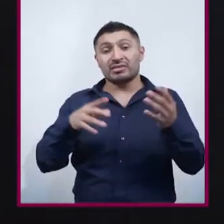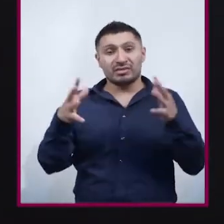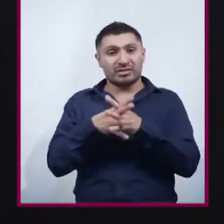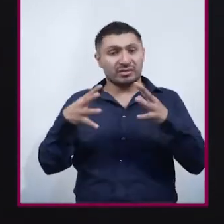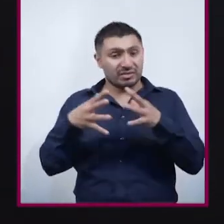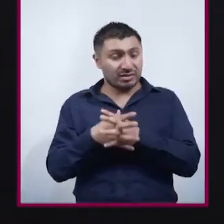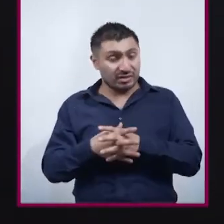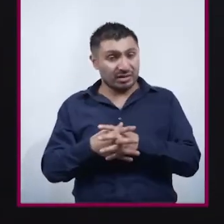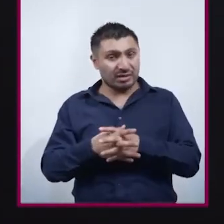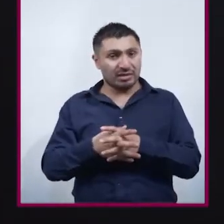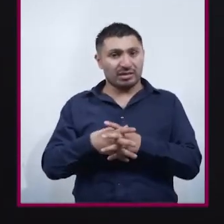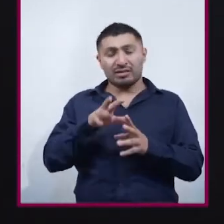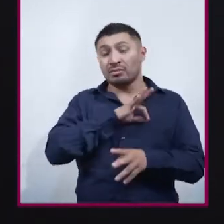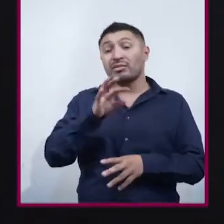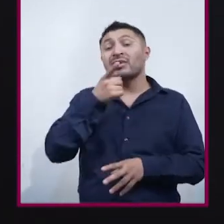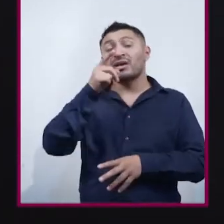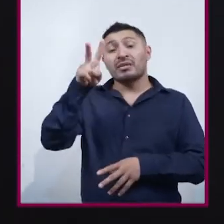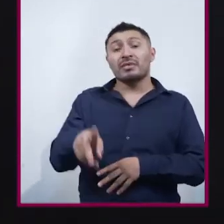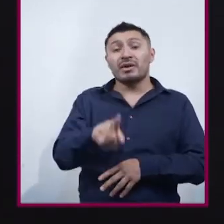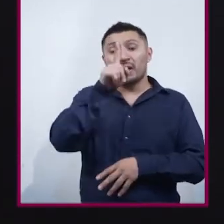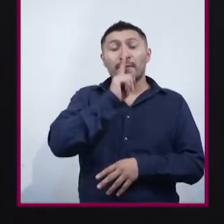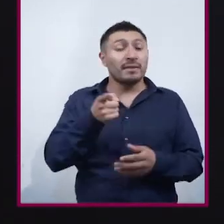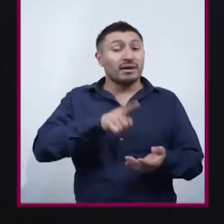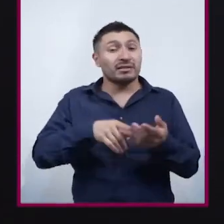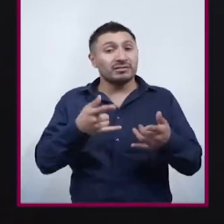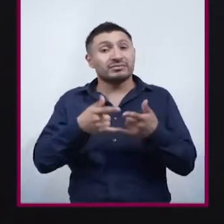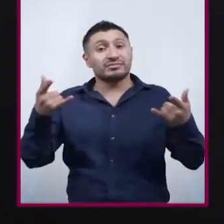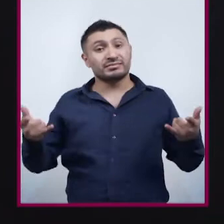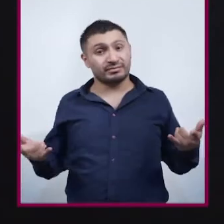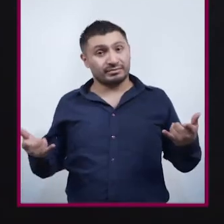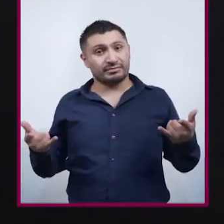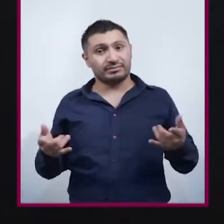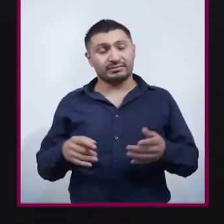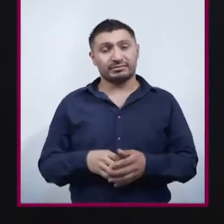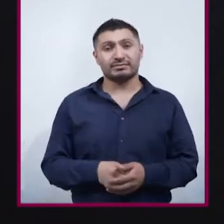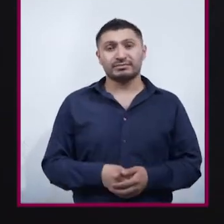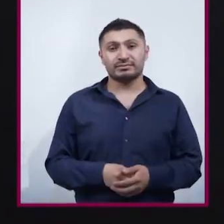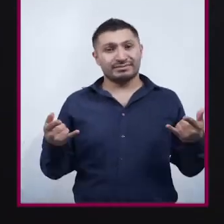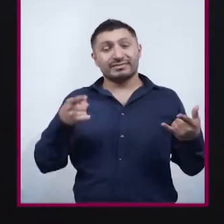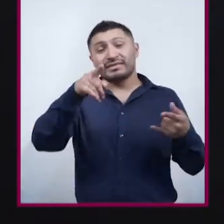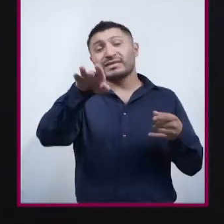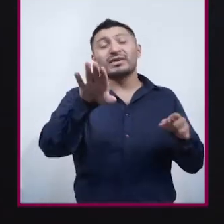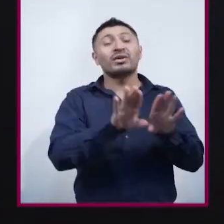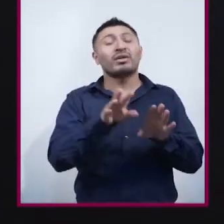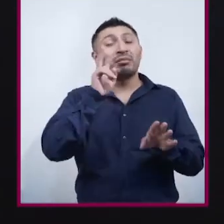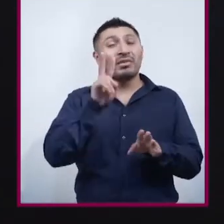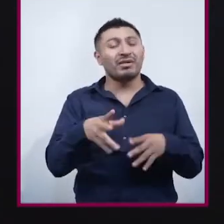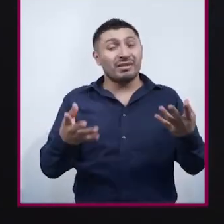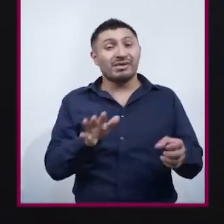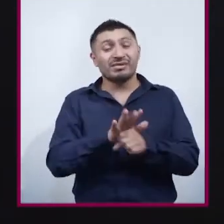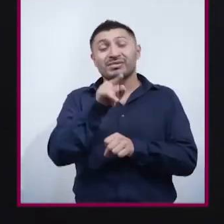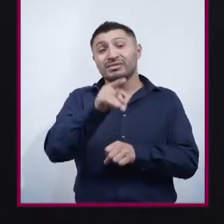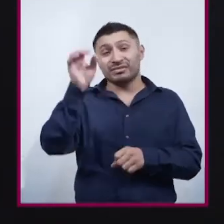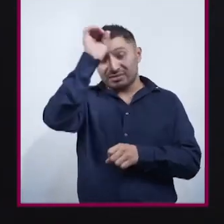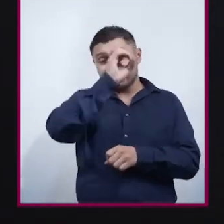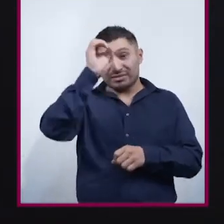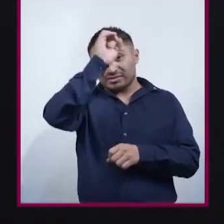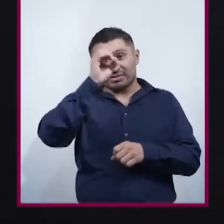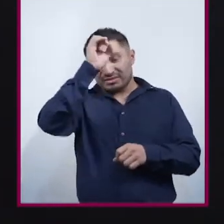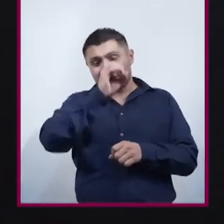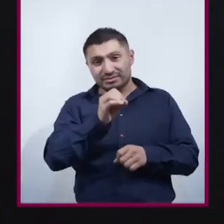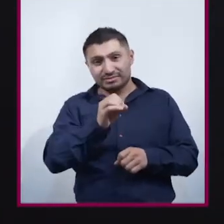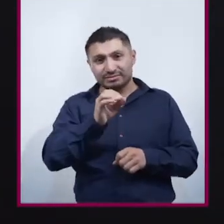toda una guerra? ¿Se puede hablar de verdades y mentiras en la historia? ¿Tú cómo ves? ¿Qué